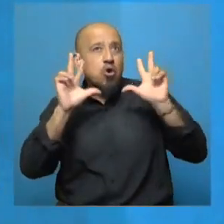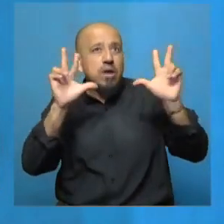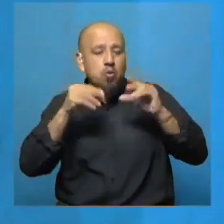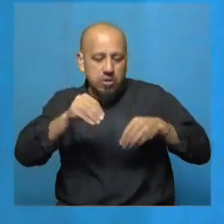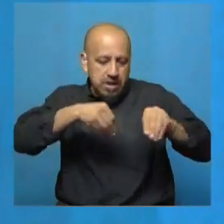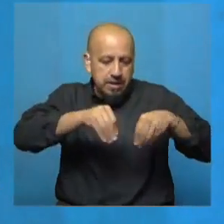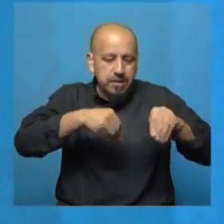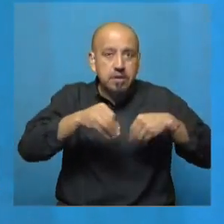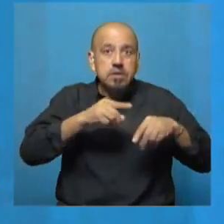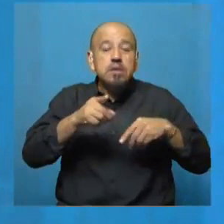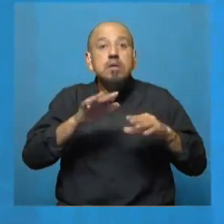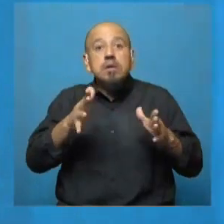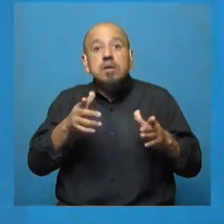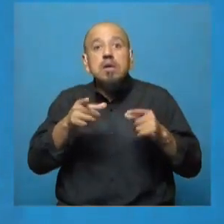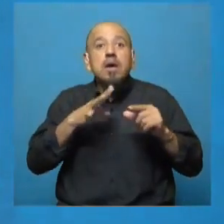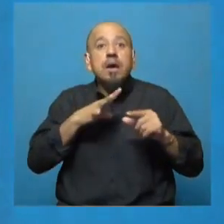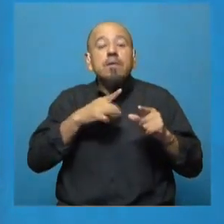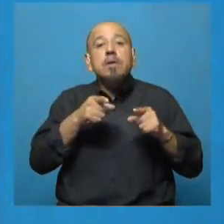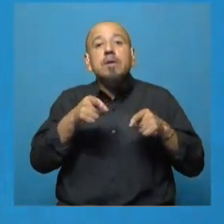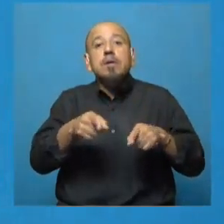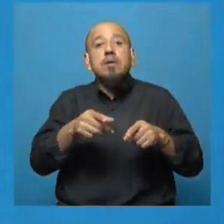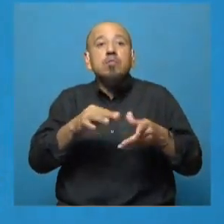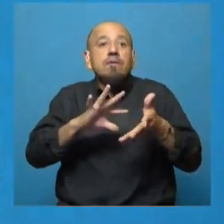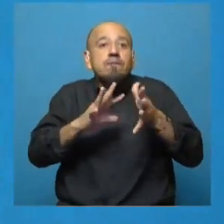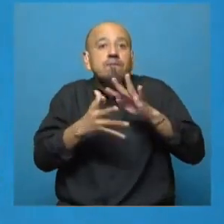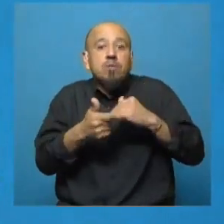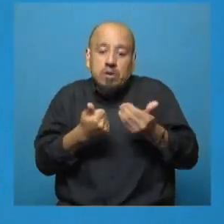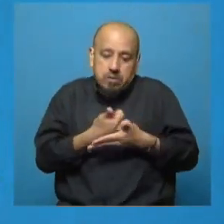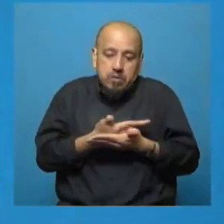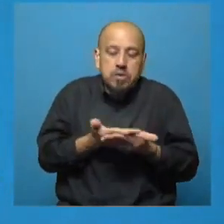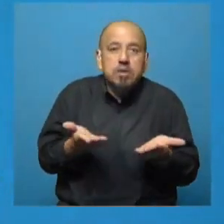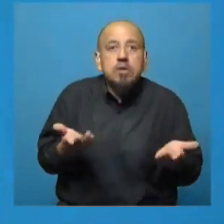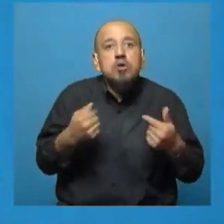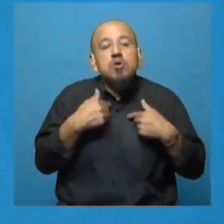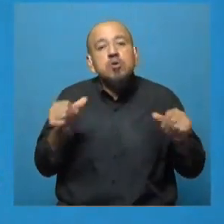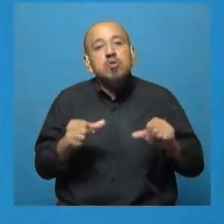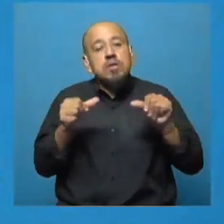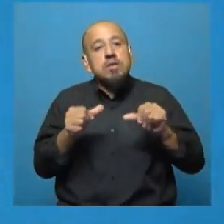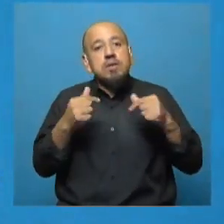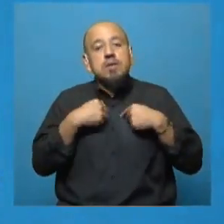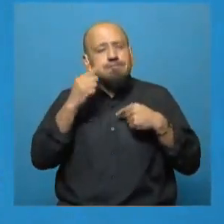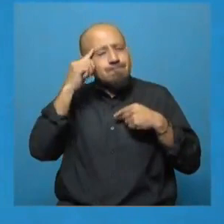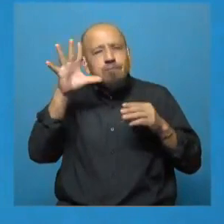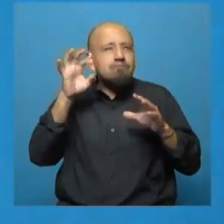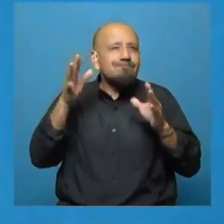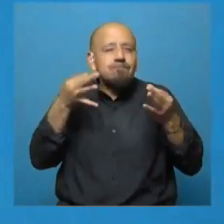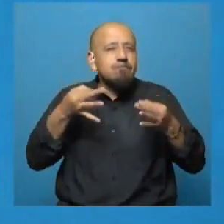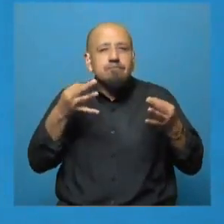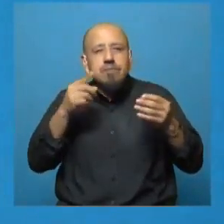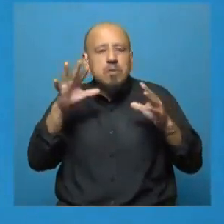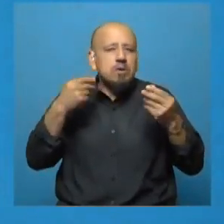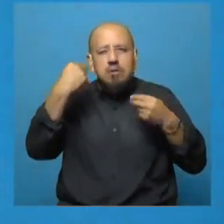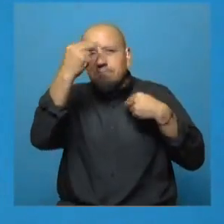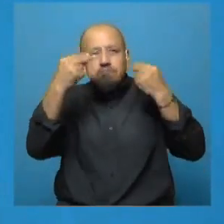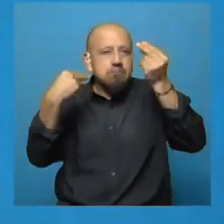ajedrez corrí Y al final de todo eso había como una especie de presentación y yo hice algo que no no recuerdo que dice me duele